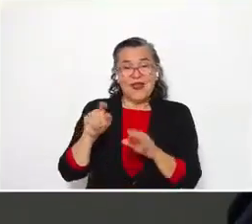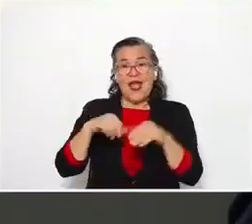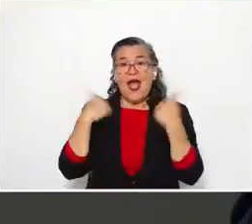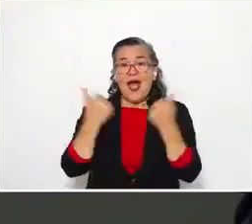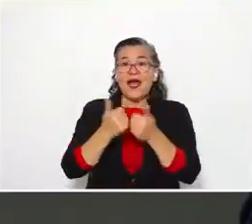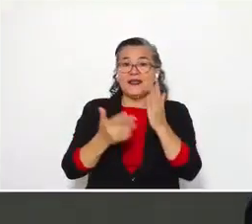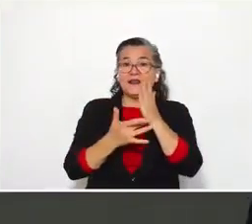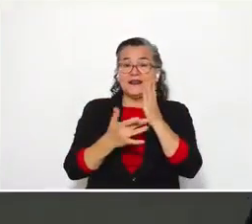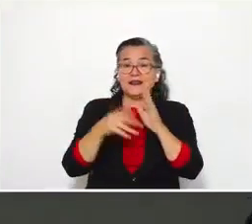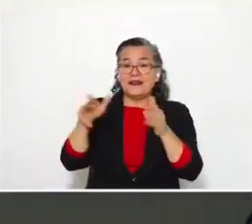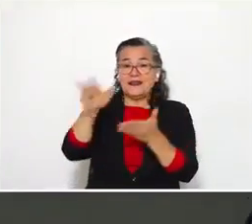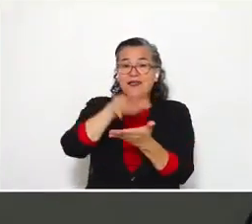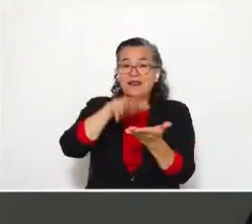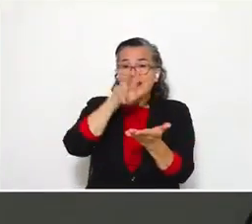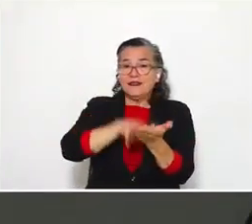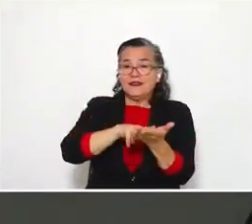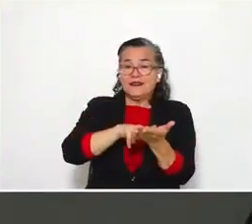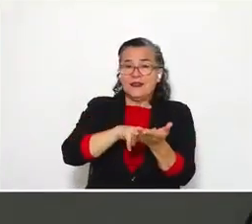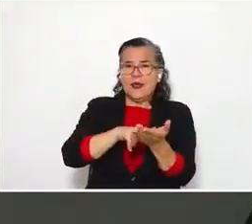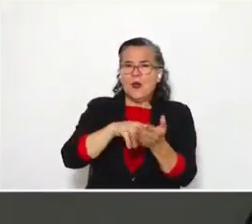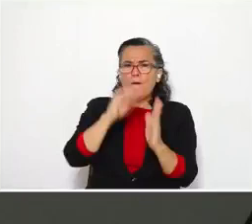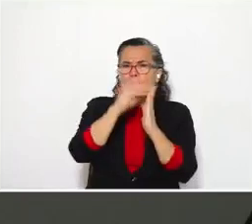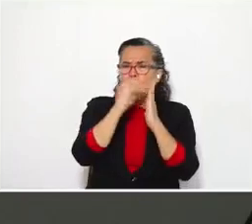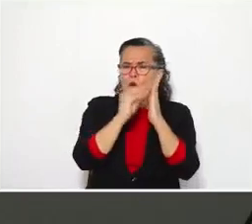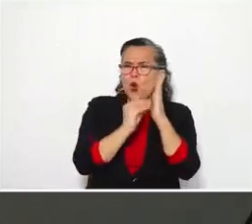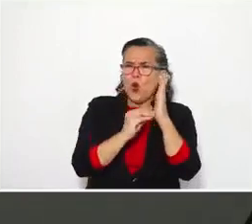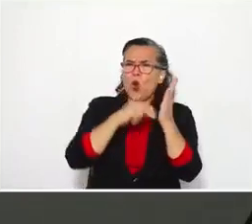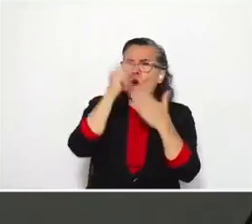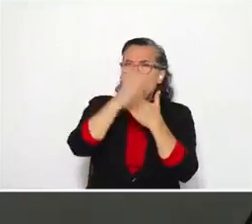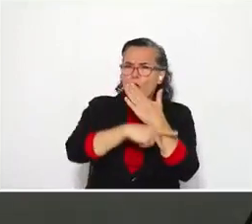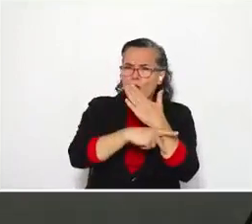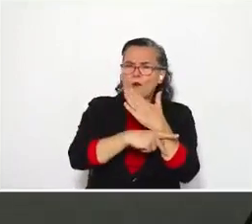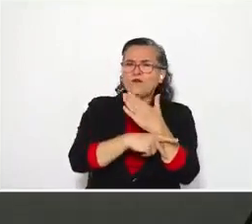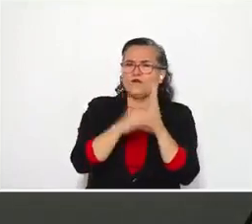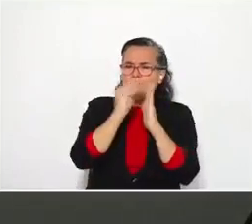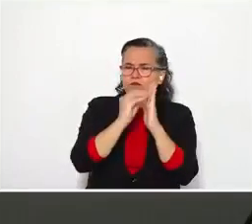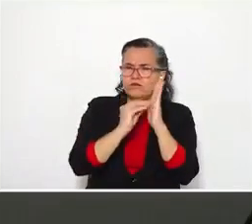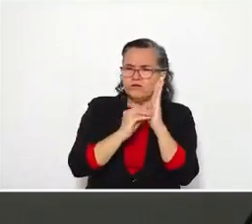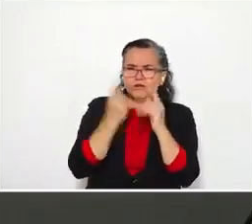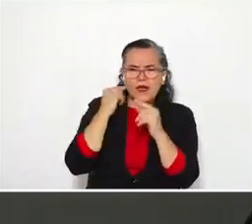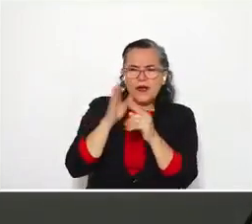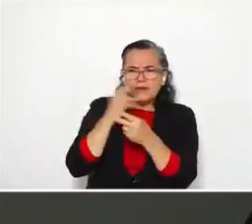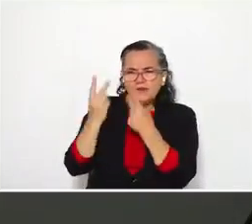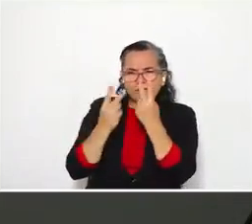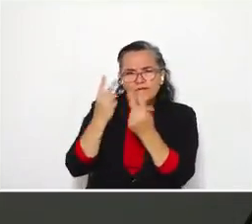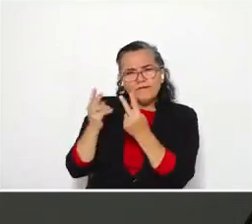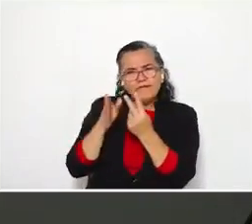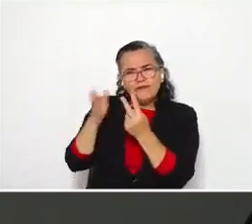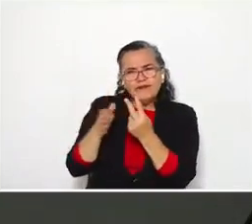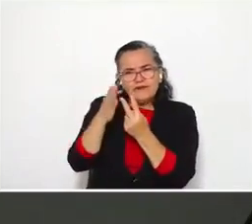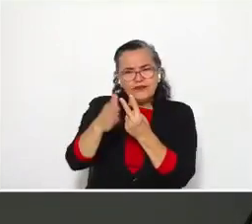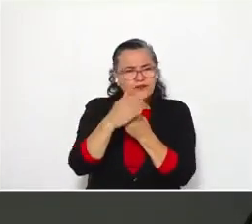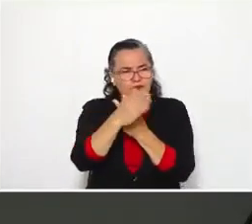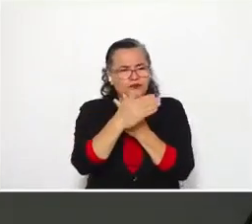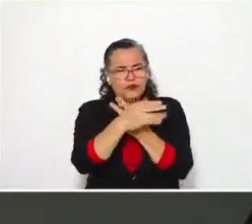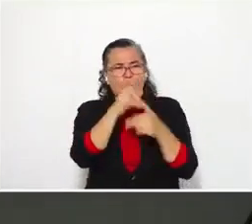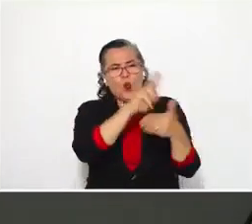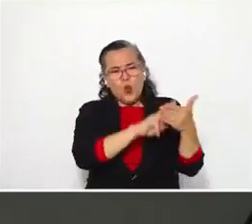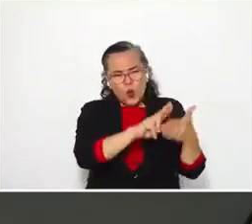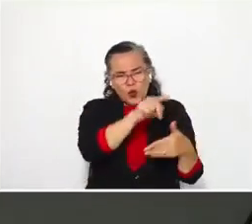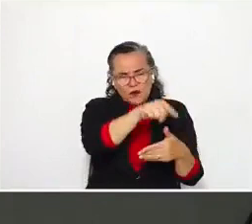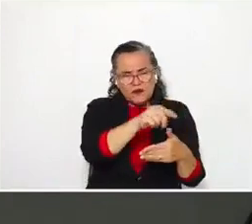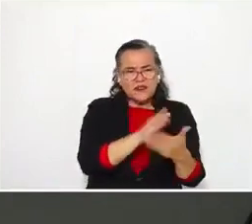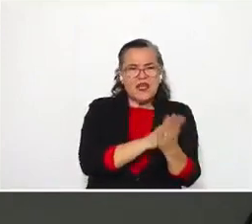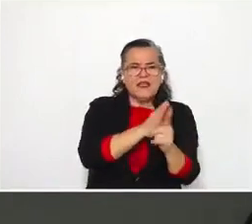áreas técnicas del SINAES tienen toda una programación para visitar no solo a las universidades y